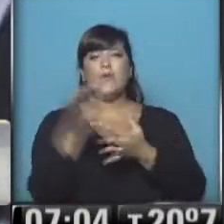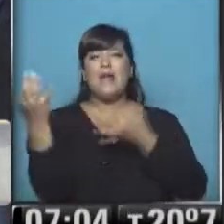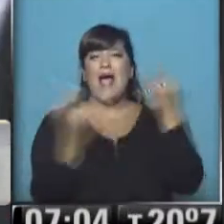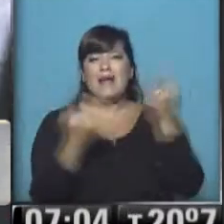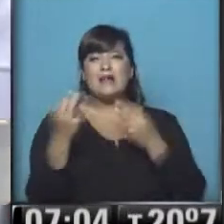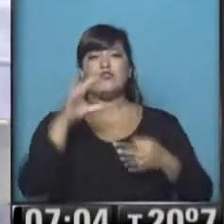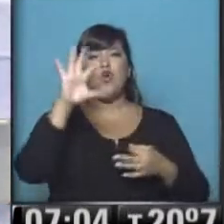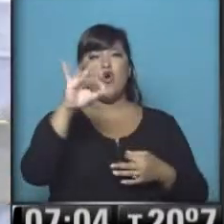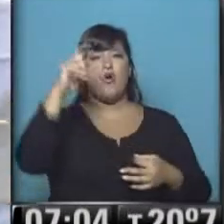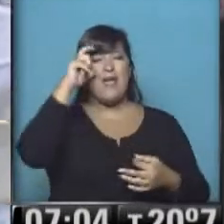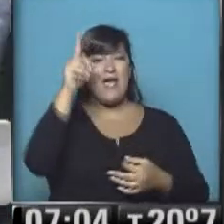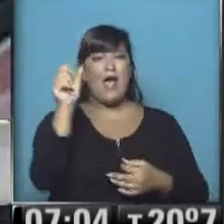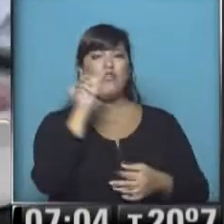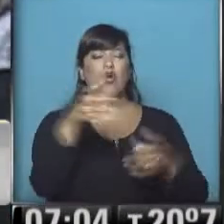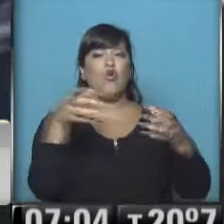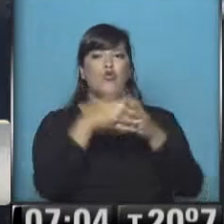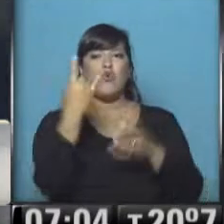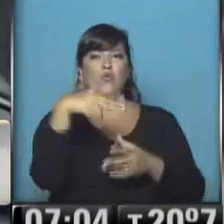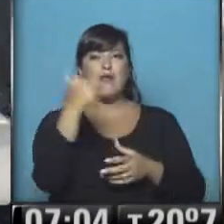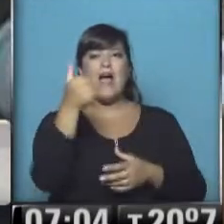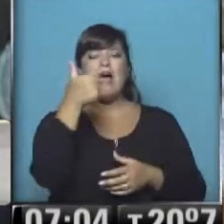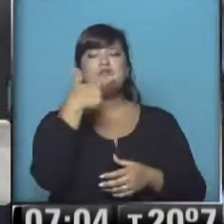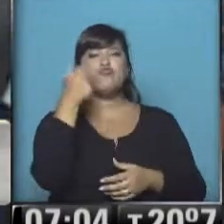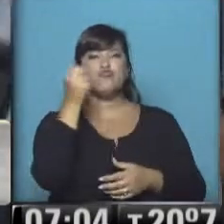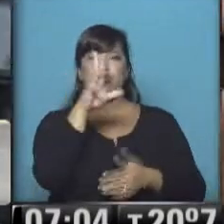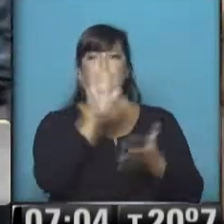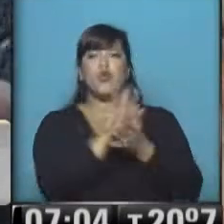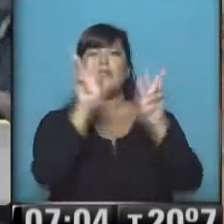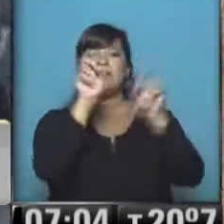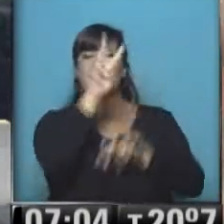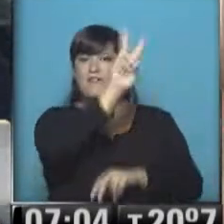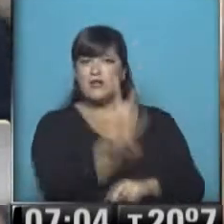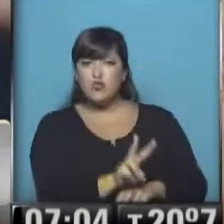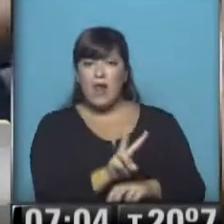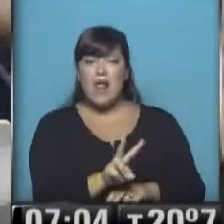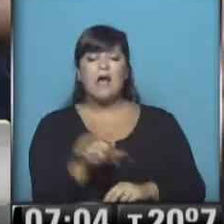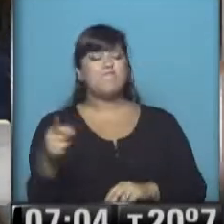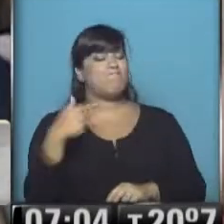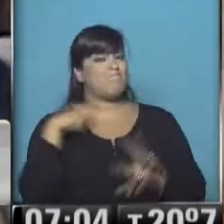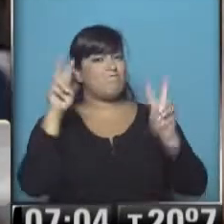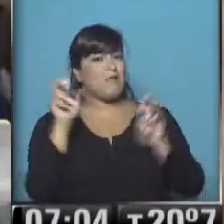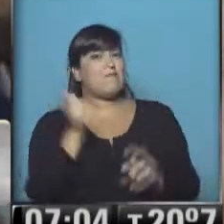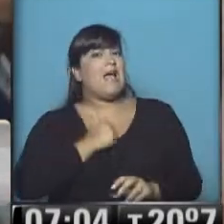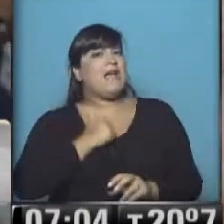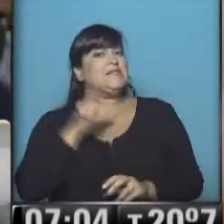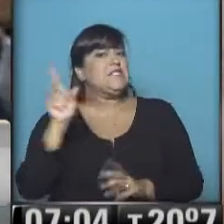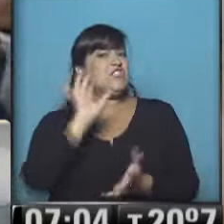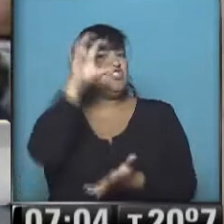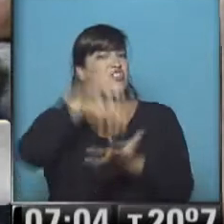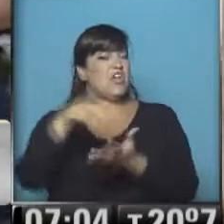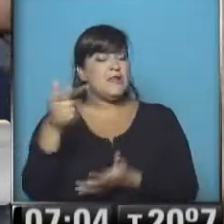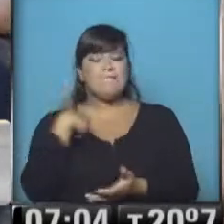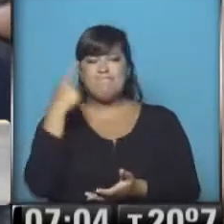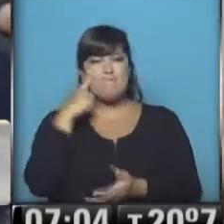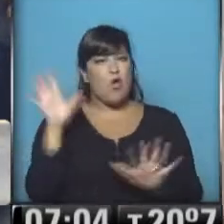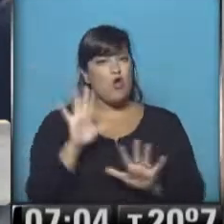en la OEA o en el UNASUR con respecto a lo que está sucediendo en Venezuela? No lo sé, es un tema que maneja Cancillería, lo desconozco eso. ¿Usted no tiene información sobre